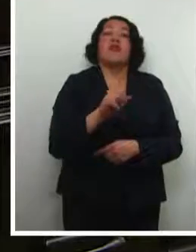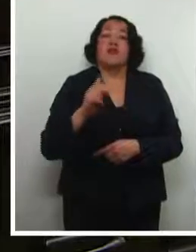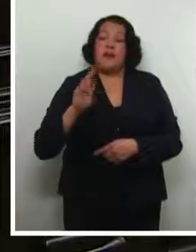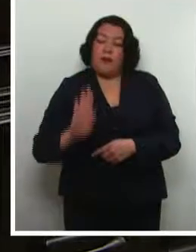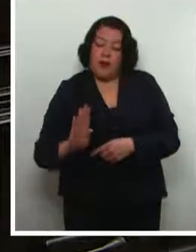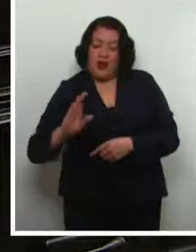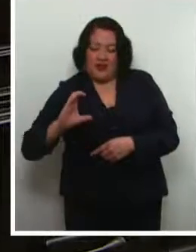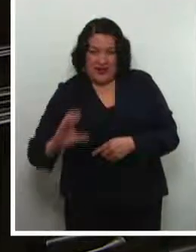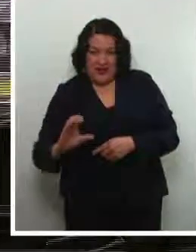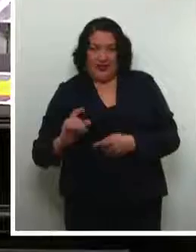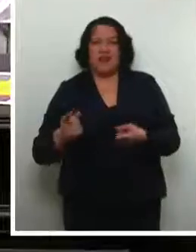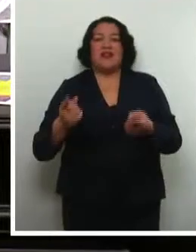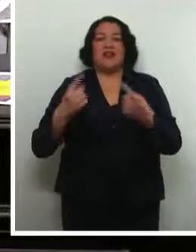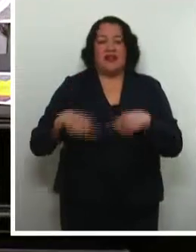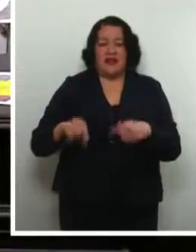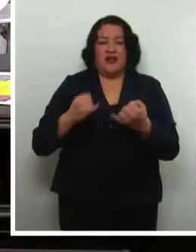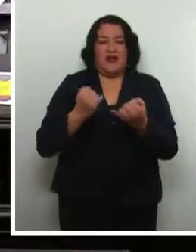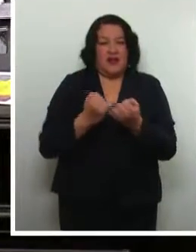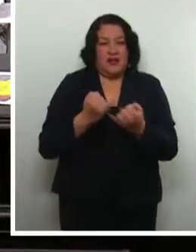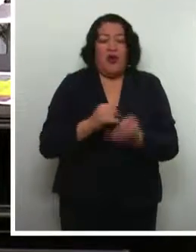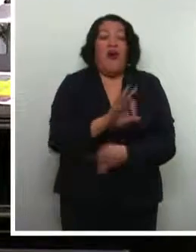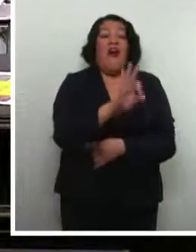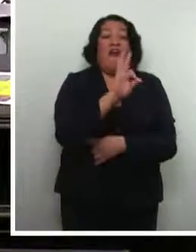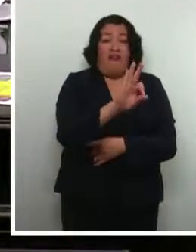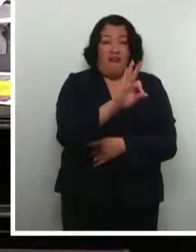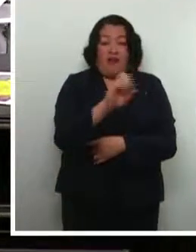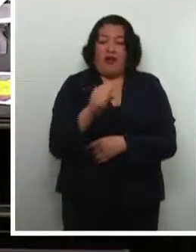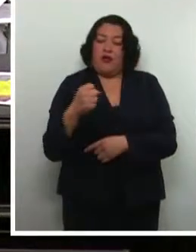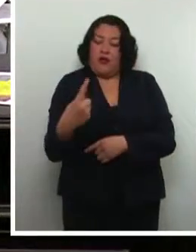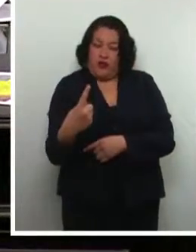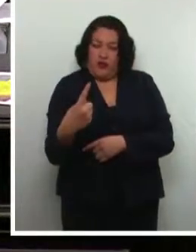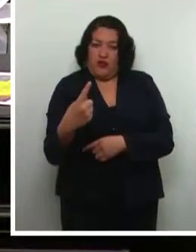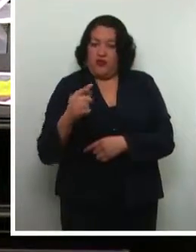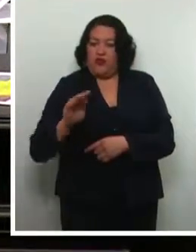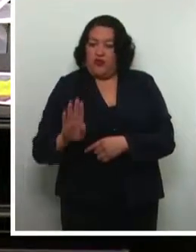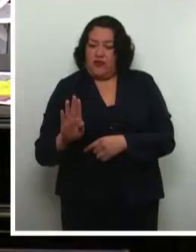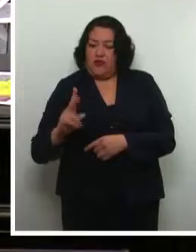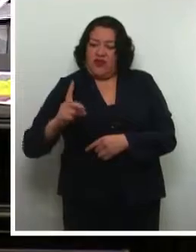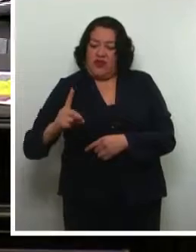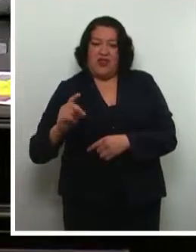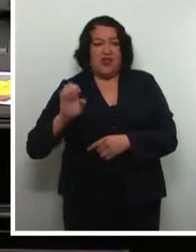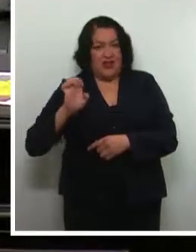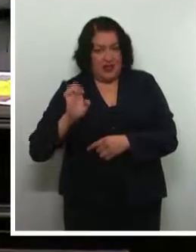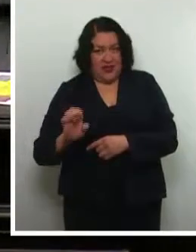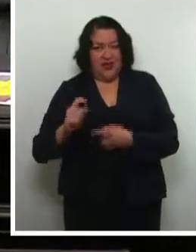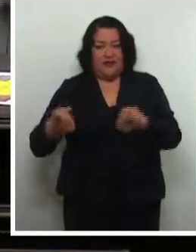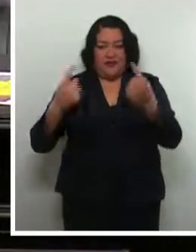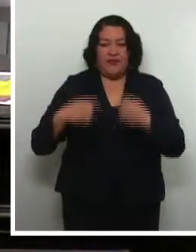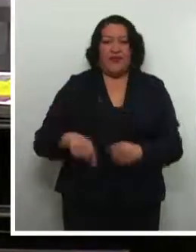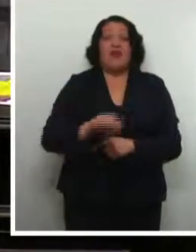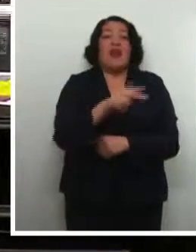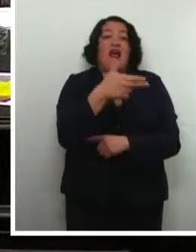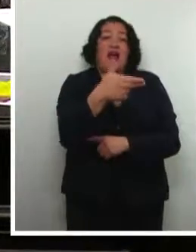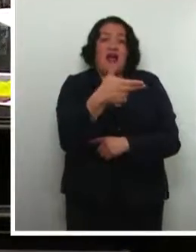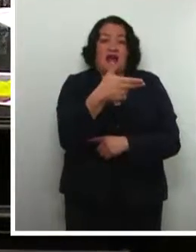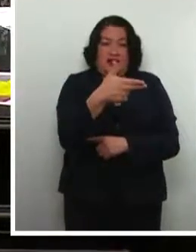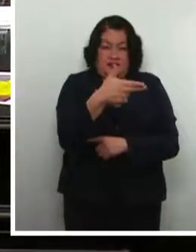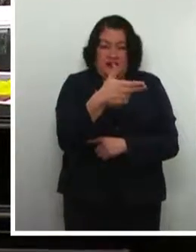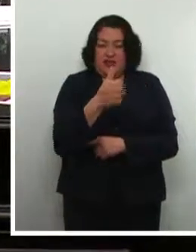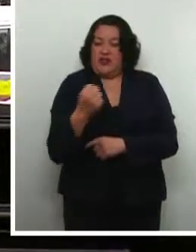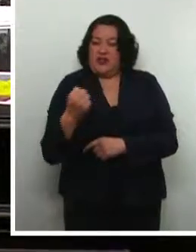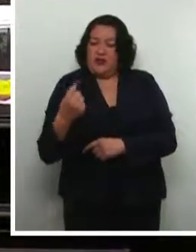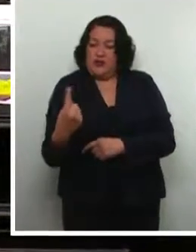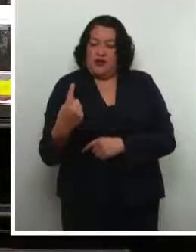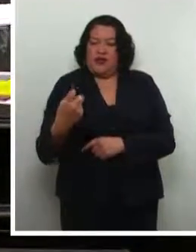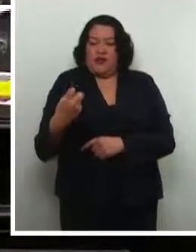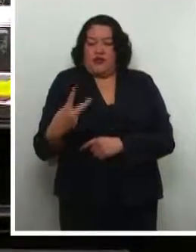y C, el apartado F, numeral 1, incisos B, D y E, y el apartado H, numerales